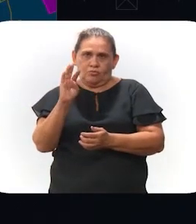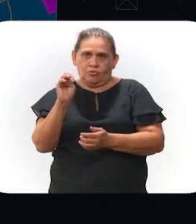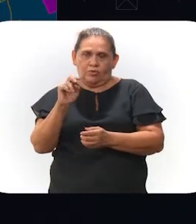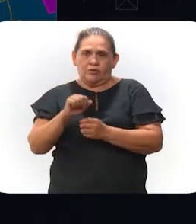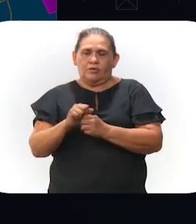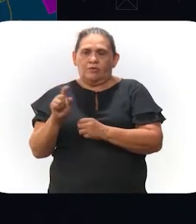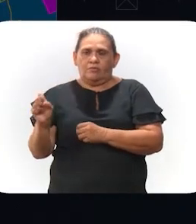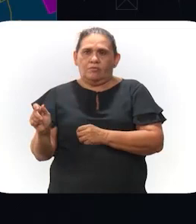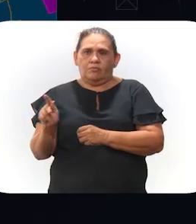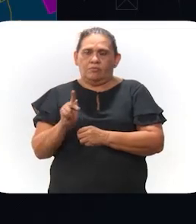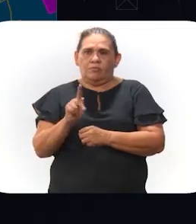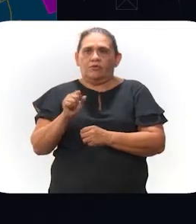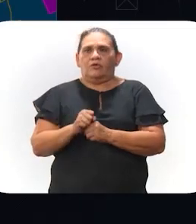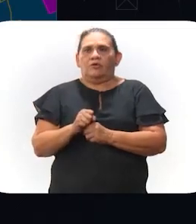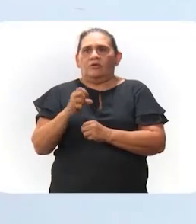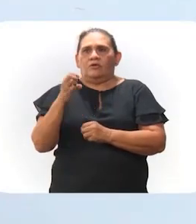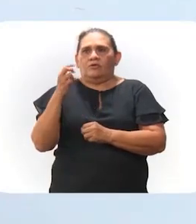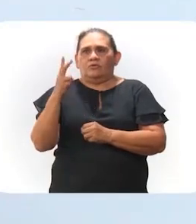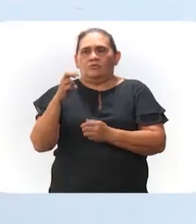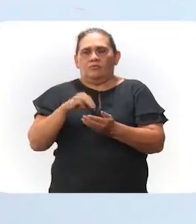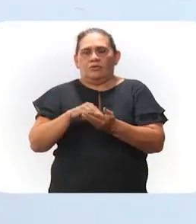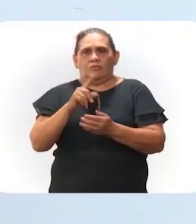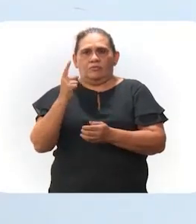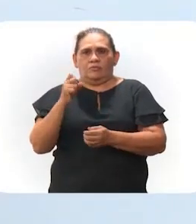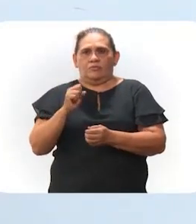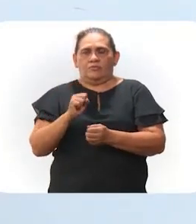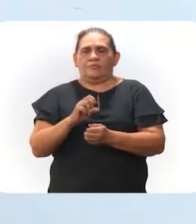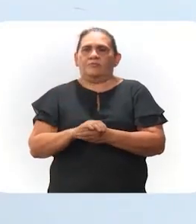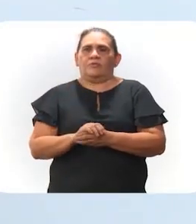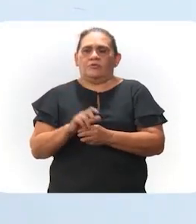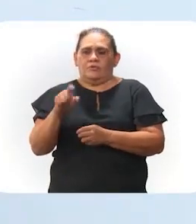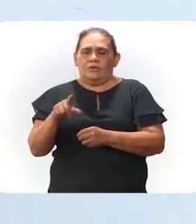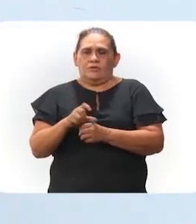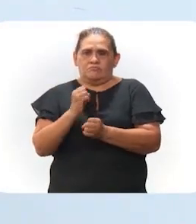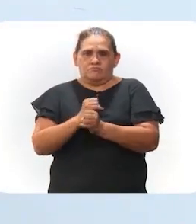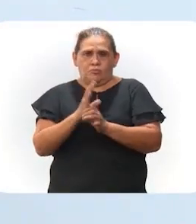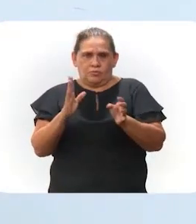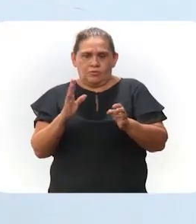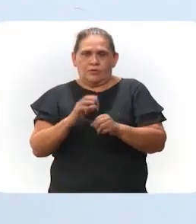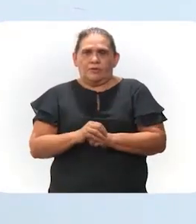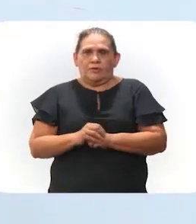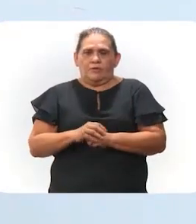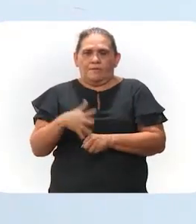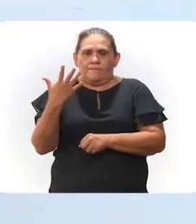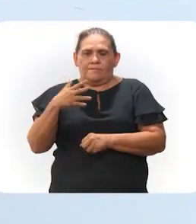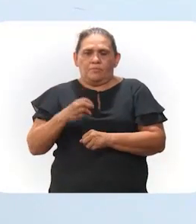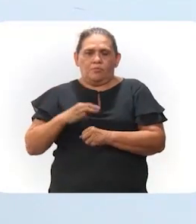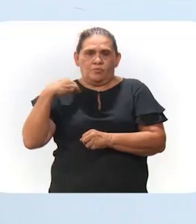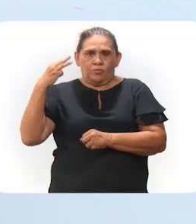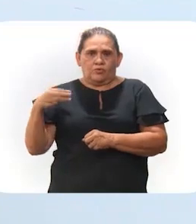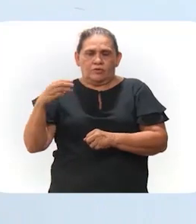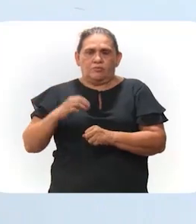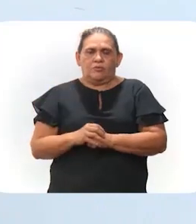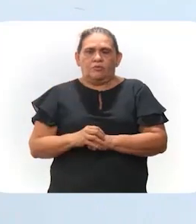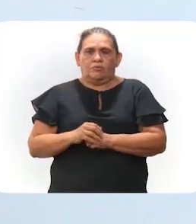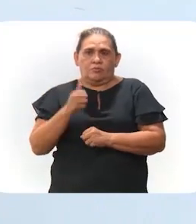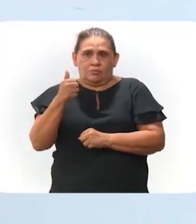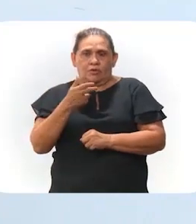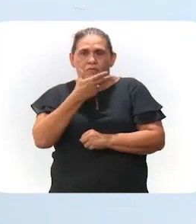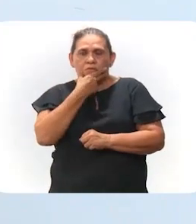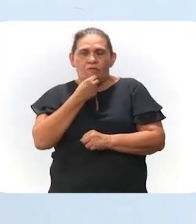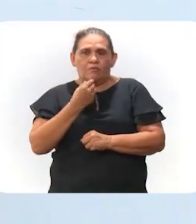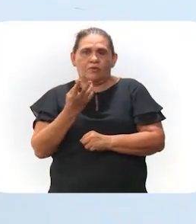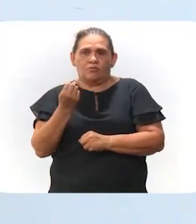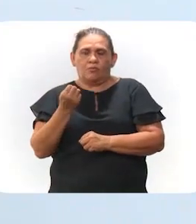poniente 10.143. Lamentablemente en este parte médico informamos de 15 fallecimientos. Son 6